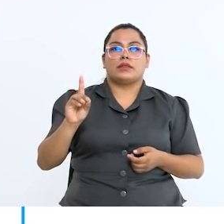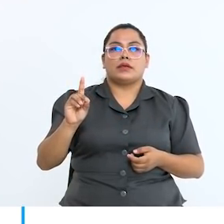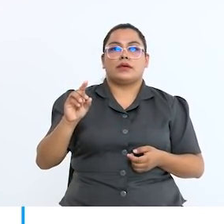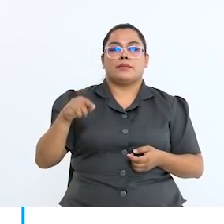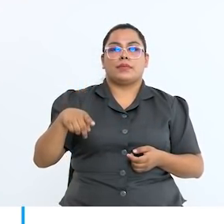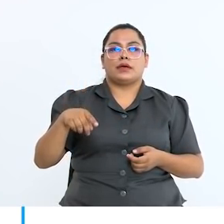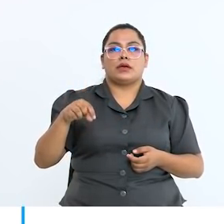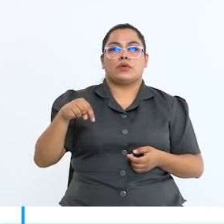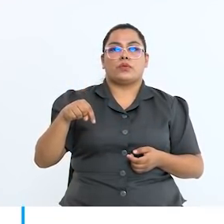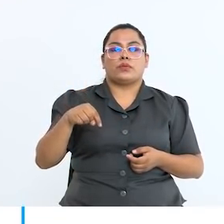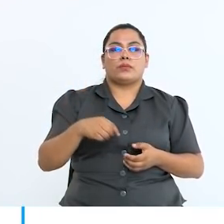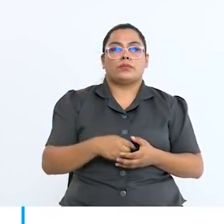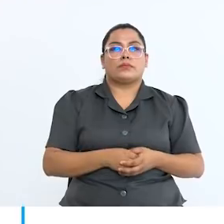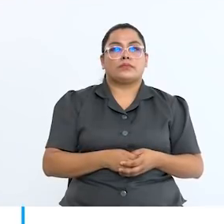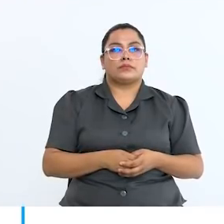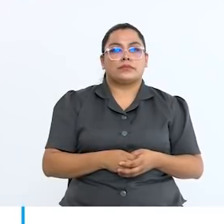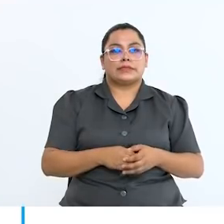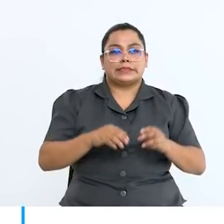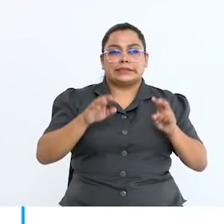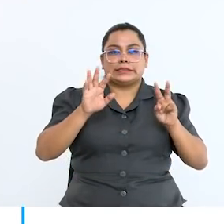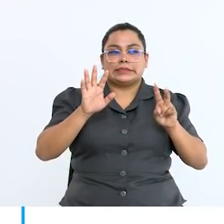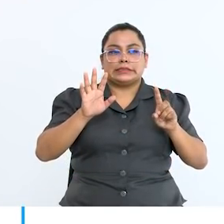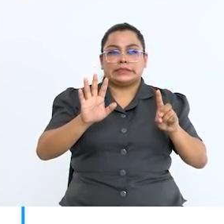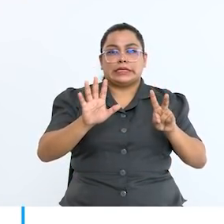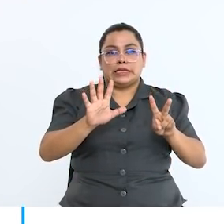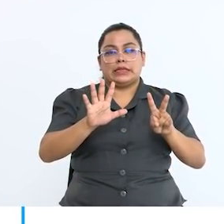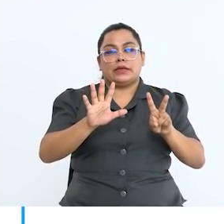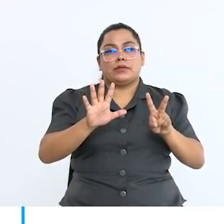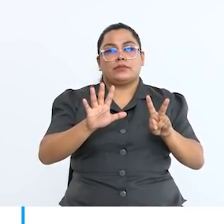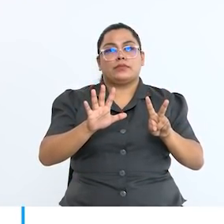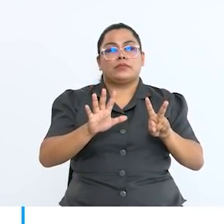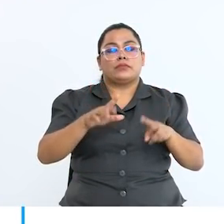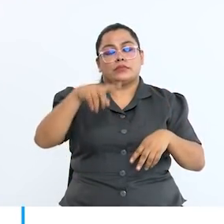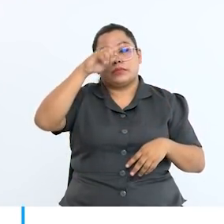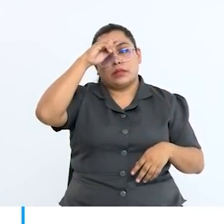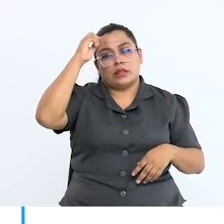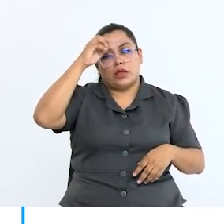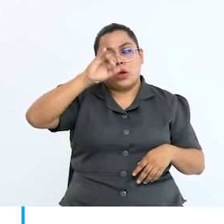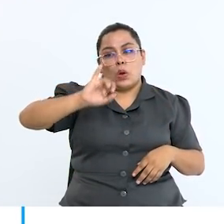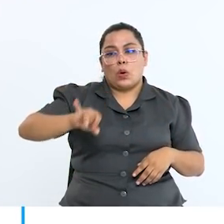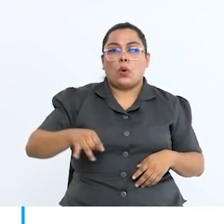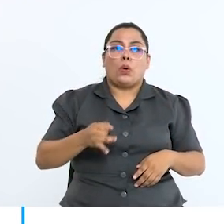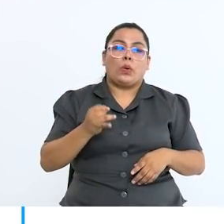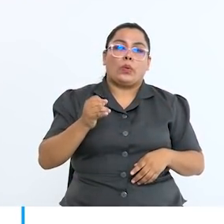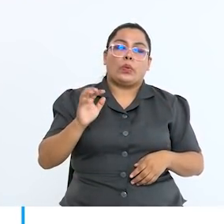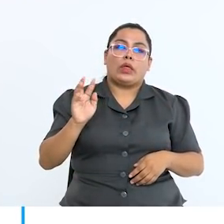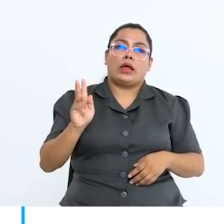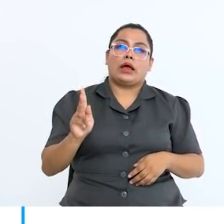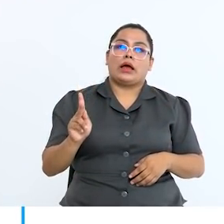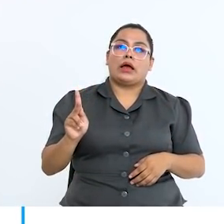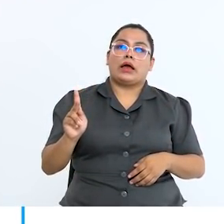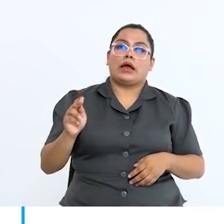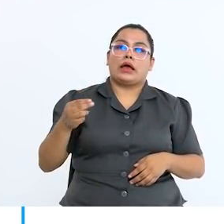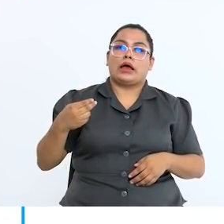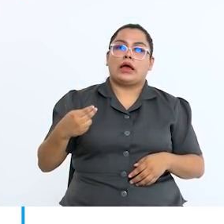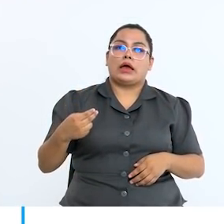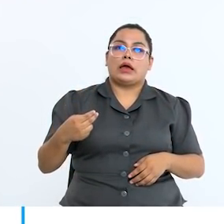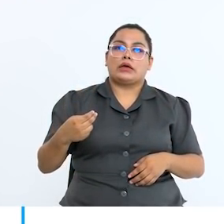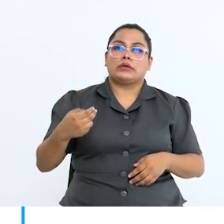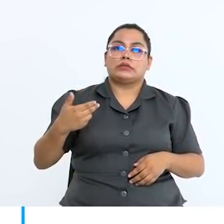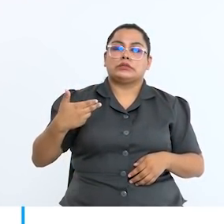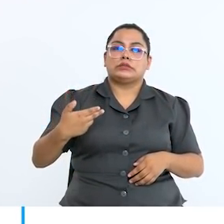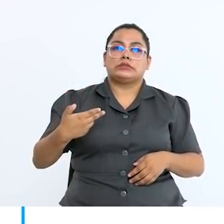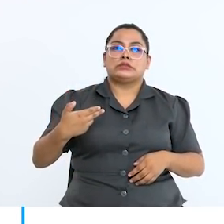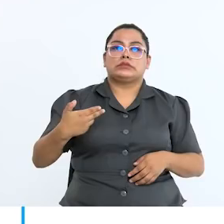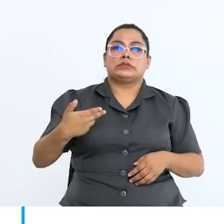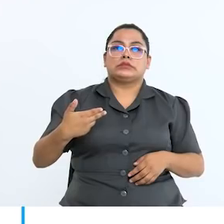D, P y Q. En la unidad 7 se trabaja la letra J, la K, la H,